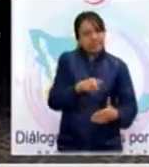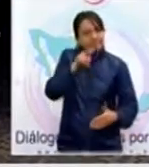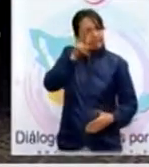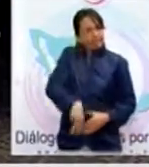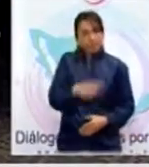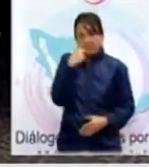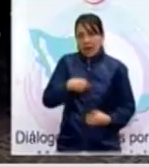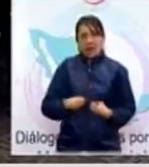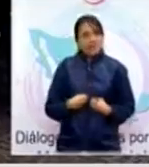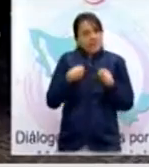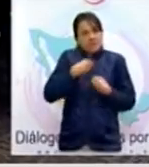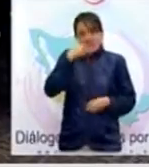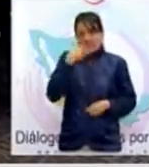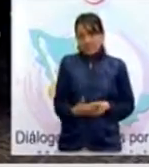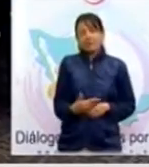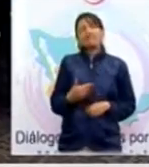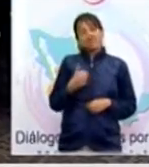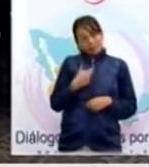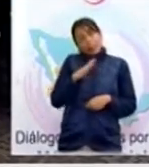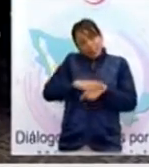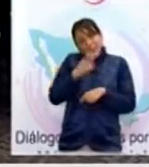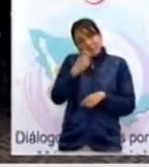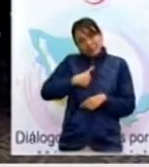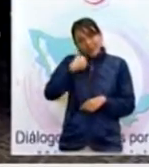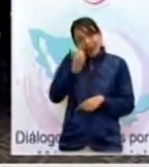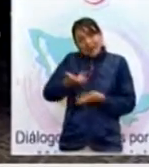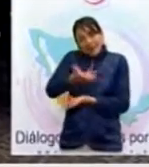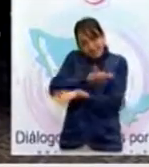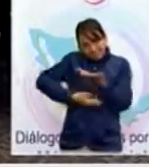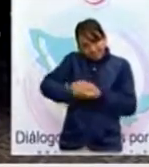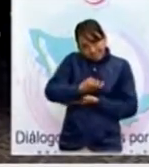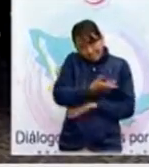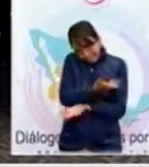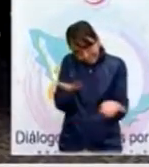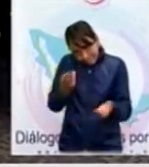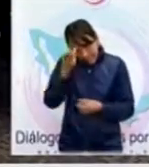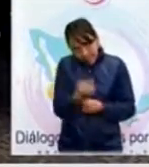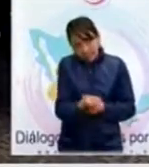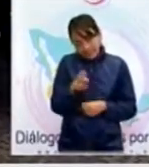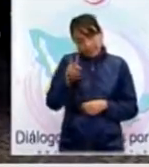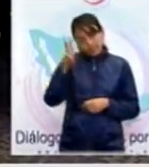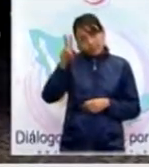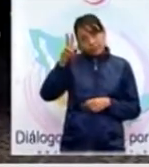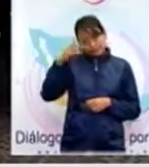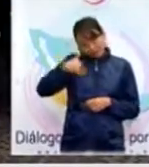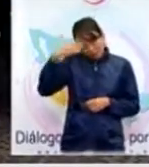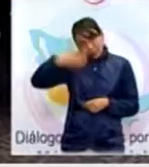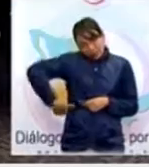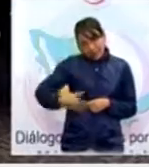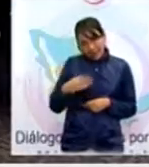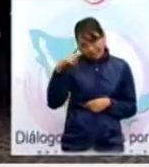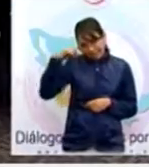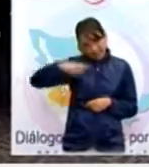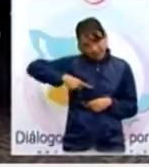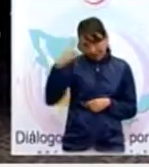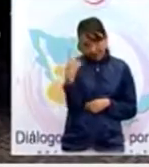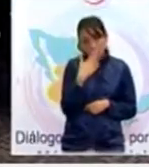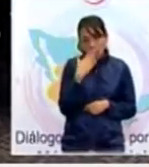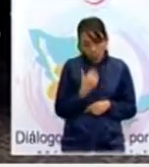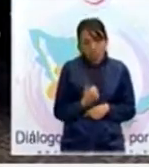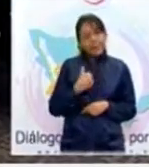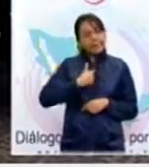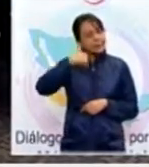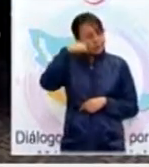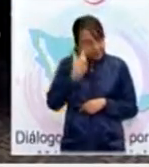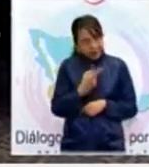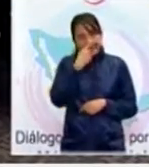un ejercicio complejo. Concluyo compartiéndoles nuevamente el tema de Guerrero, porque desde lo